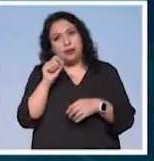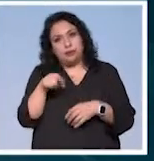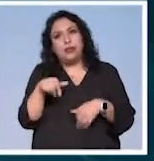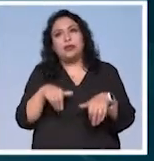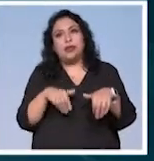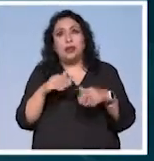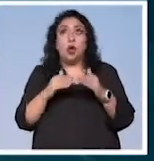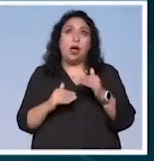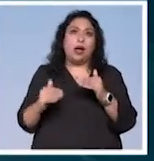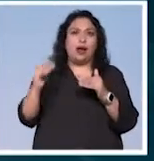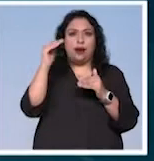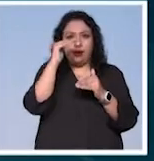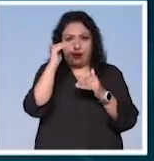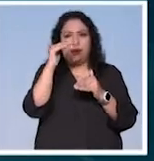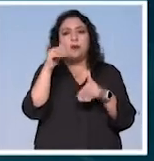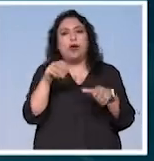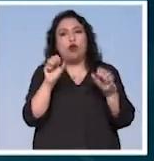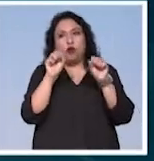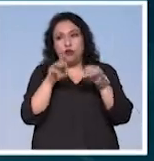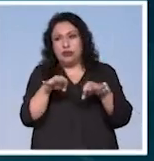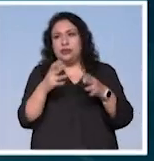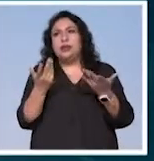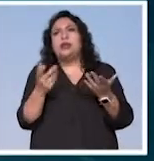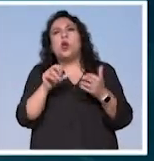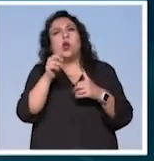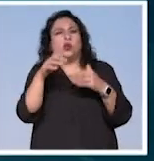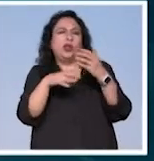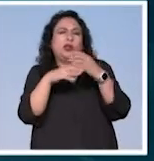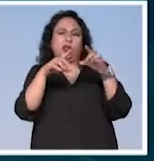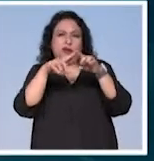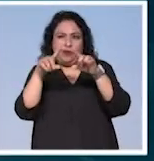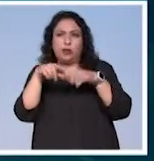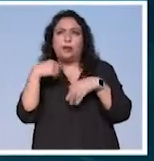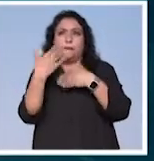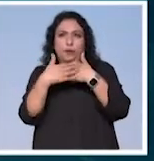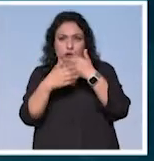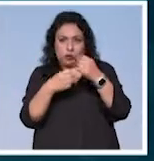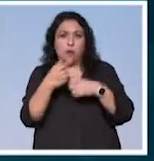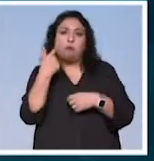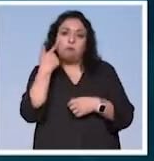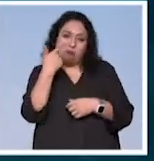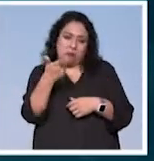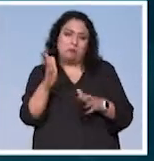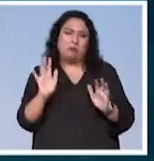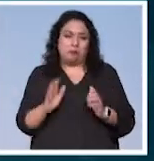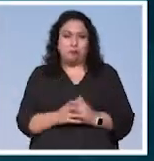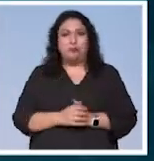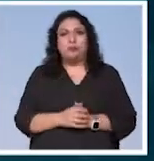estarán en la parte alta. Bueno, algunas otras cosas que ya el año que entra las verán.